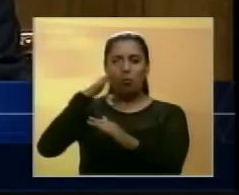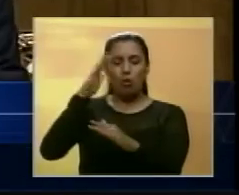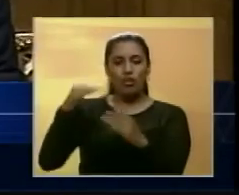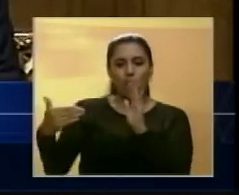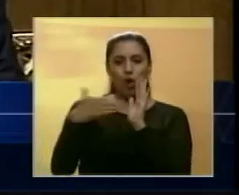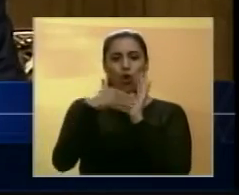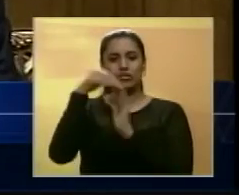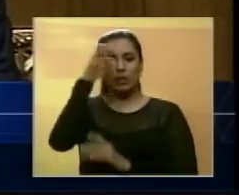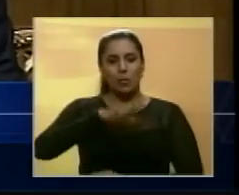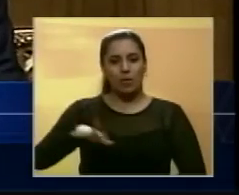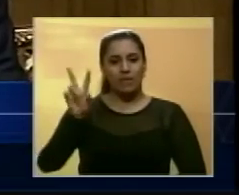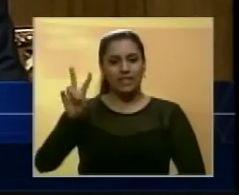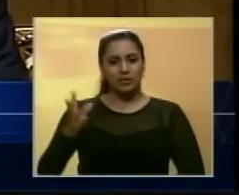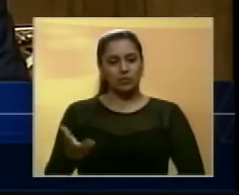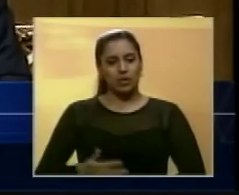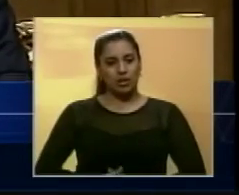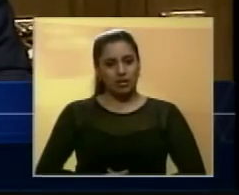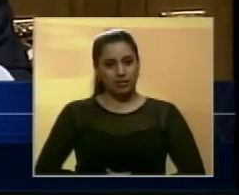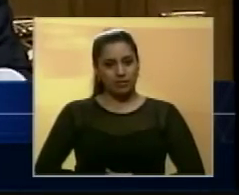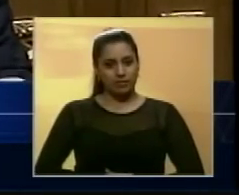del pueblo venezolano.